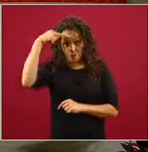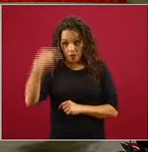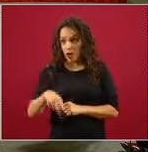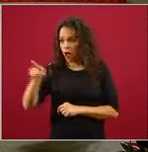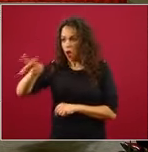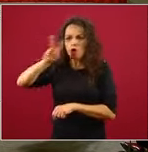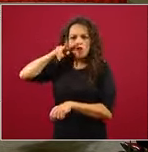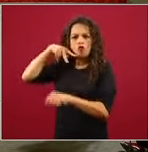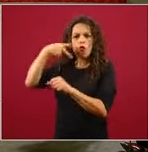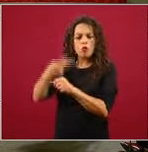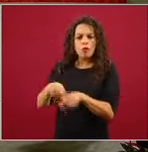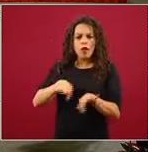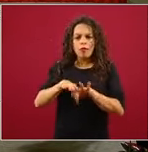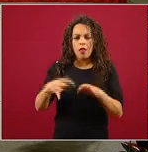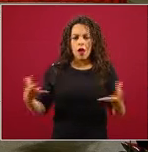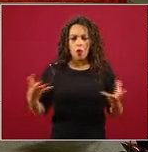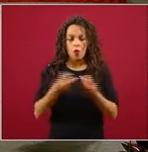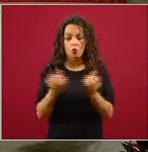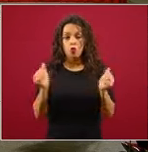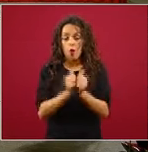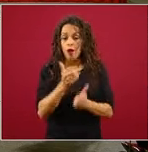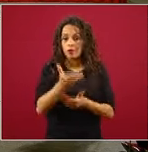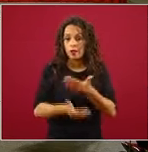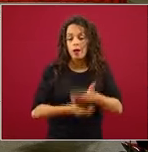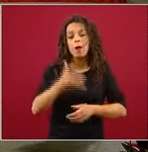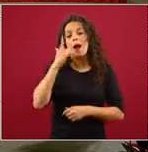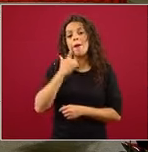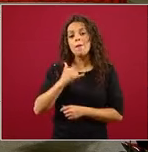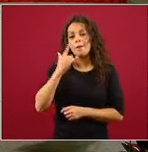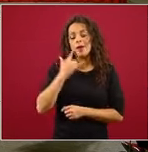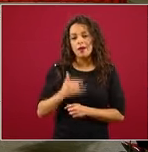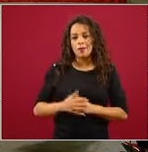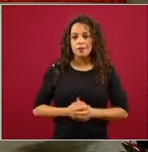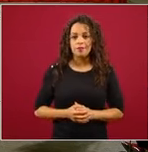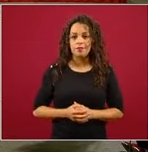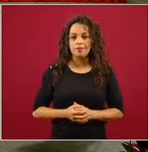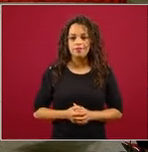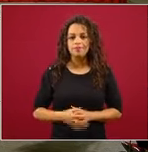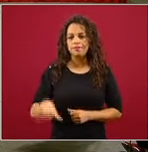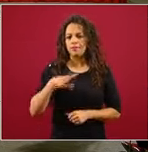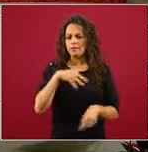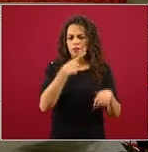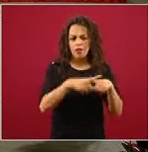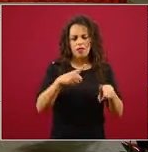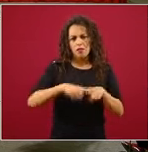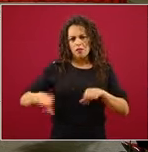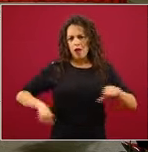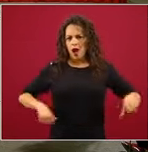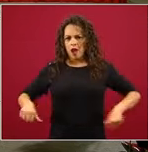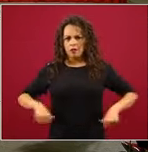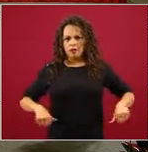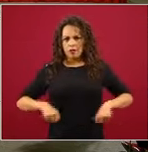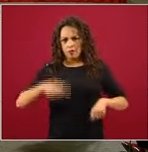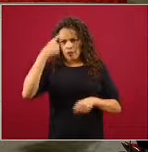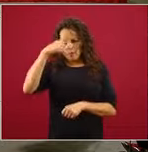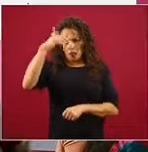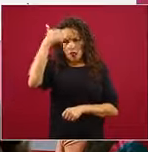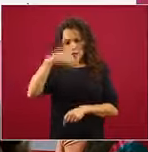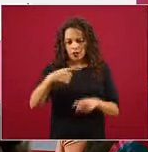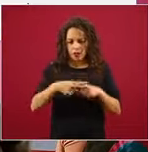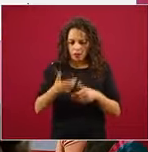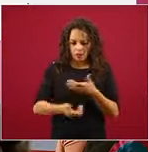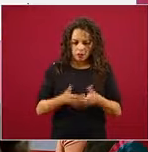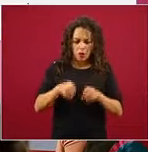en red con los servicios amigables y normalmente hacen actividades de promoción de estos servicios amigables,